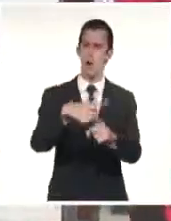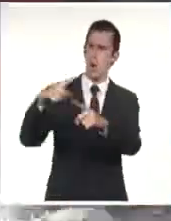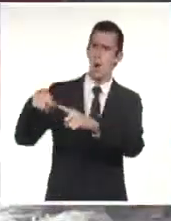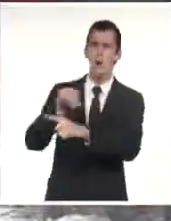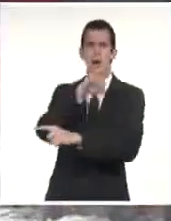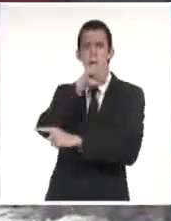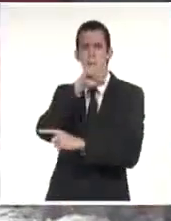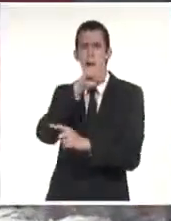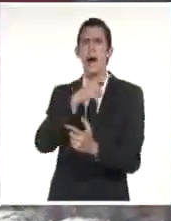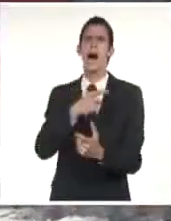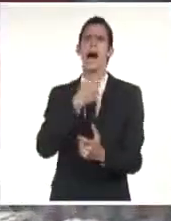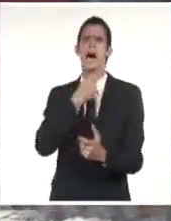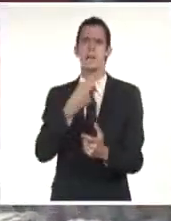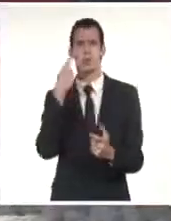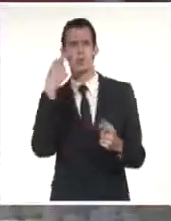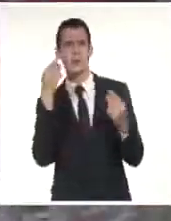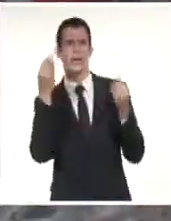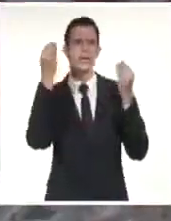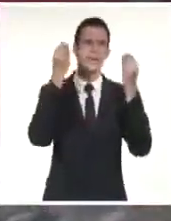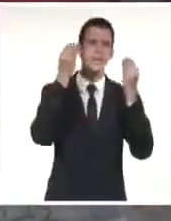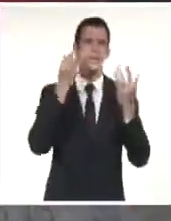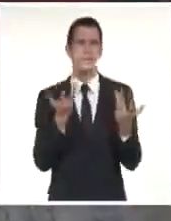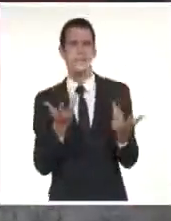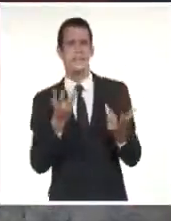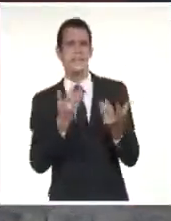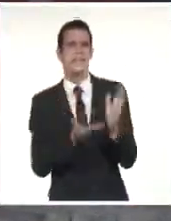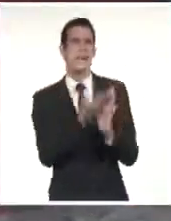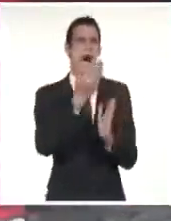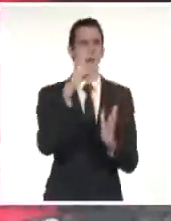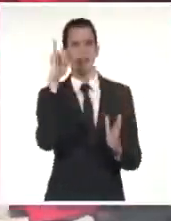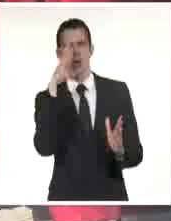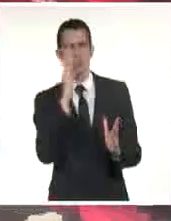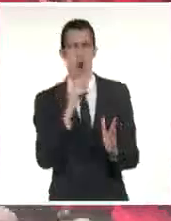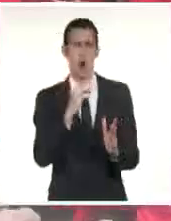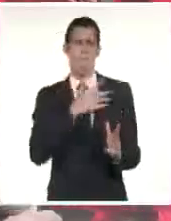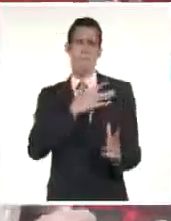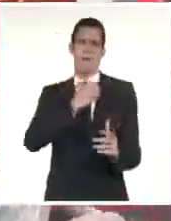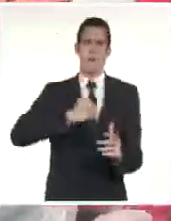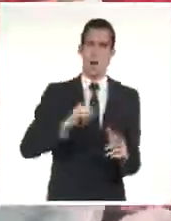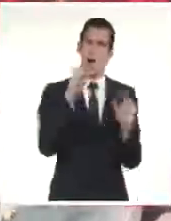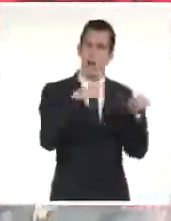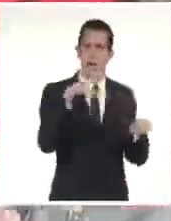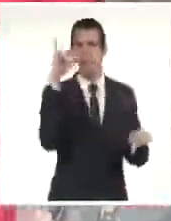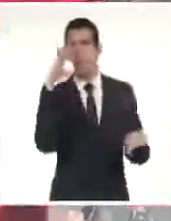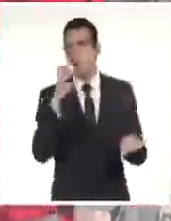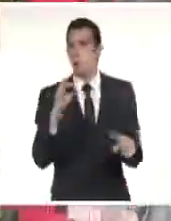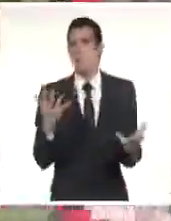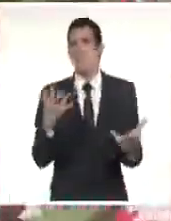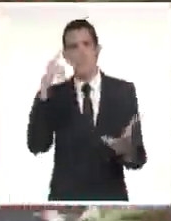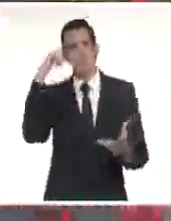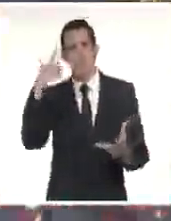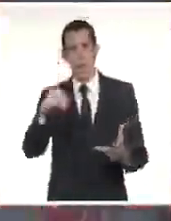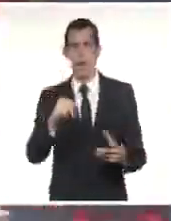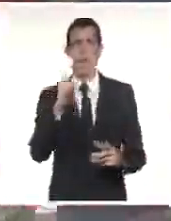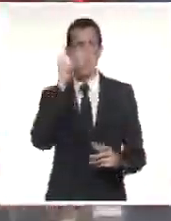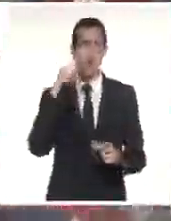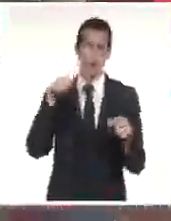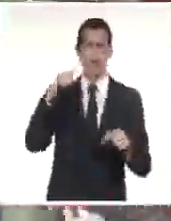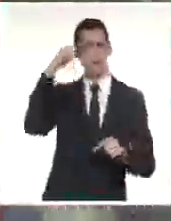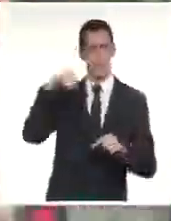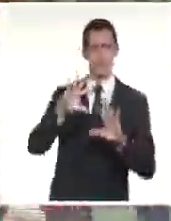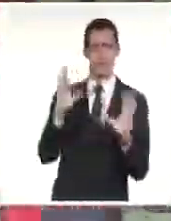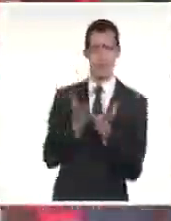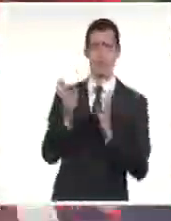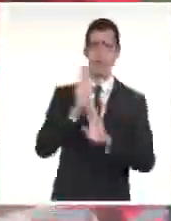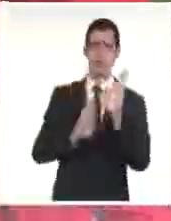desde fuera mantienen la incertidumbre sobre la vida de los suyos. A fin de cuentas, reconocen, los hijos que más importan son los que pueden